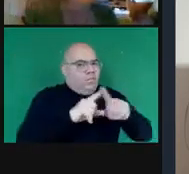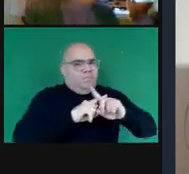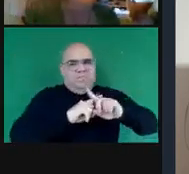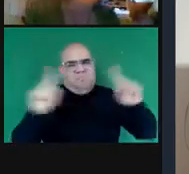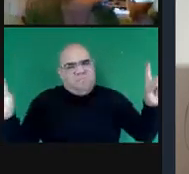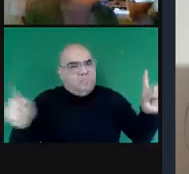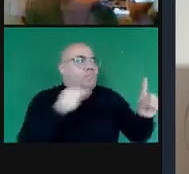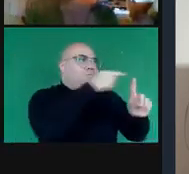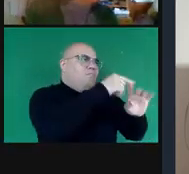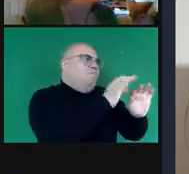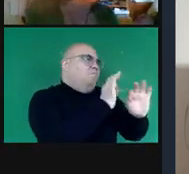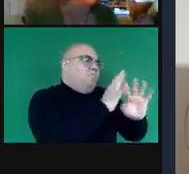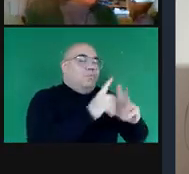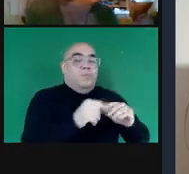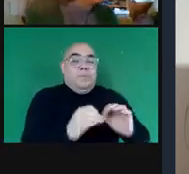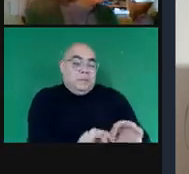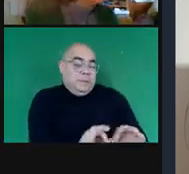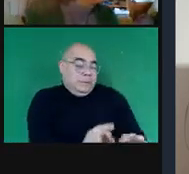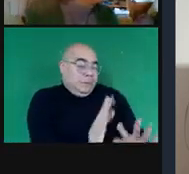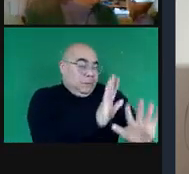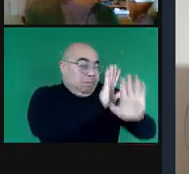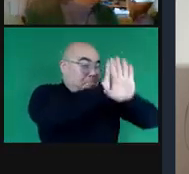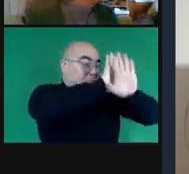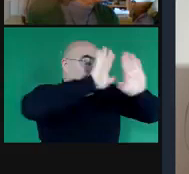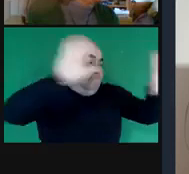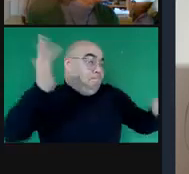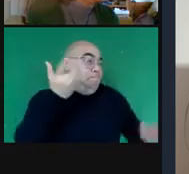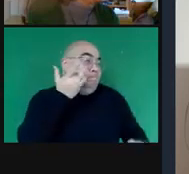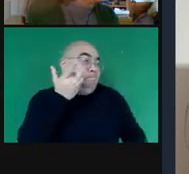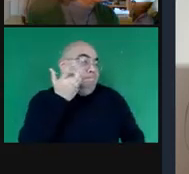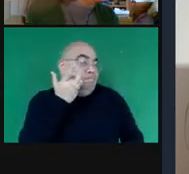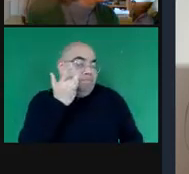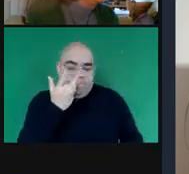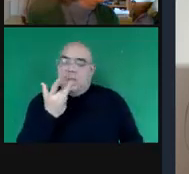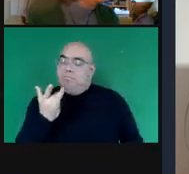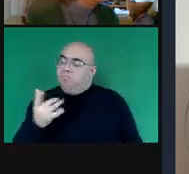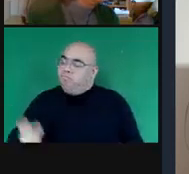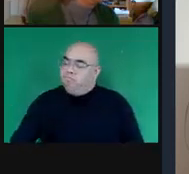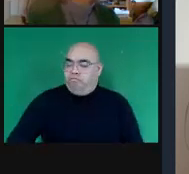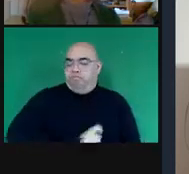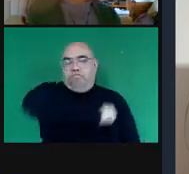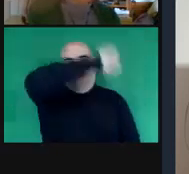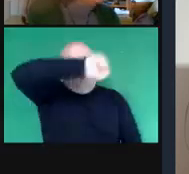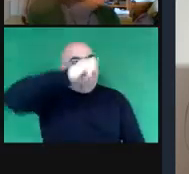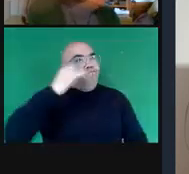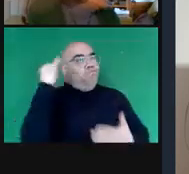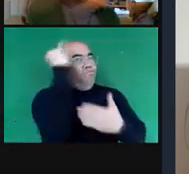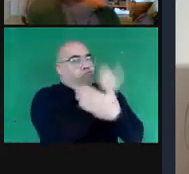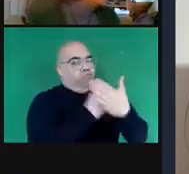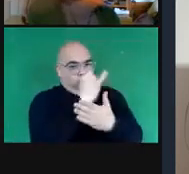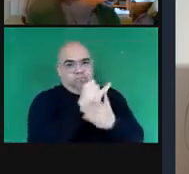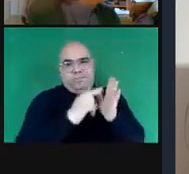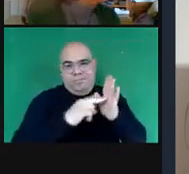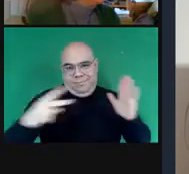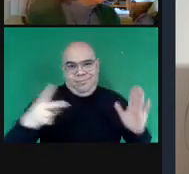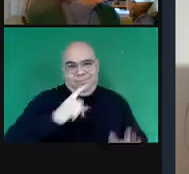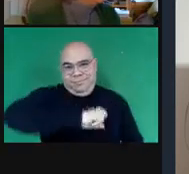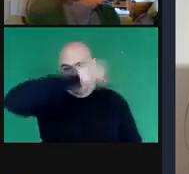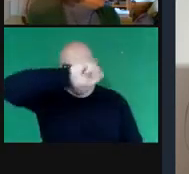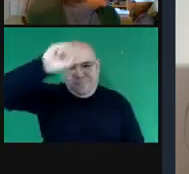algunos impecables en la ejecución que demuestran el dominio total del dibujo y la técnica, bien